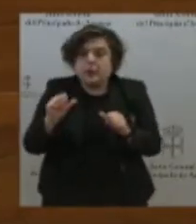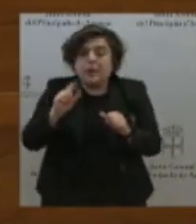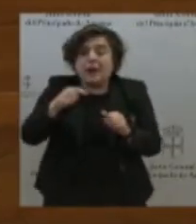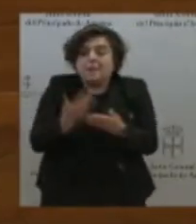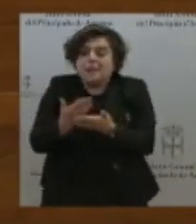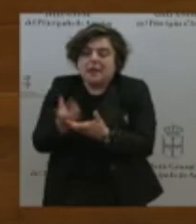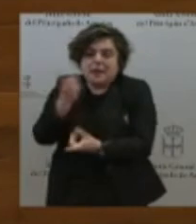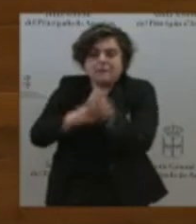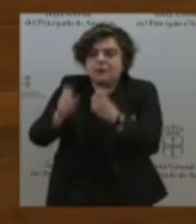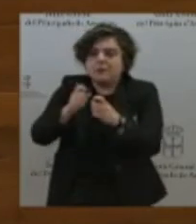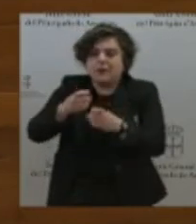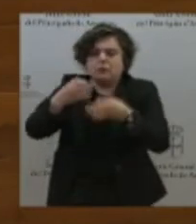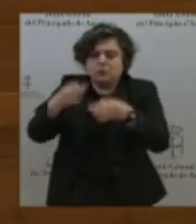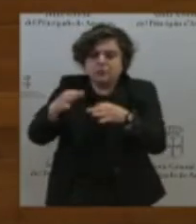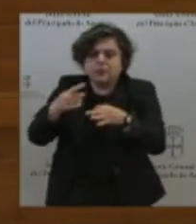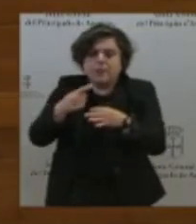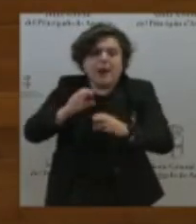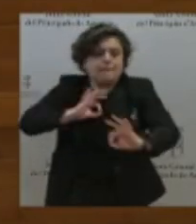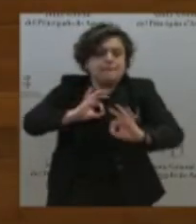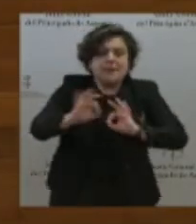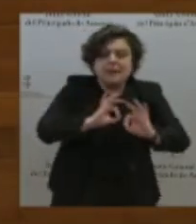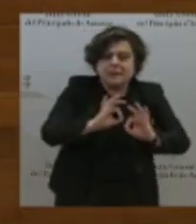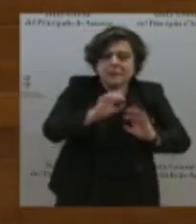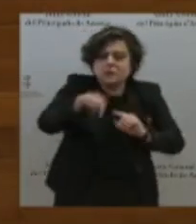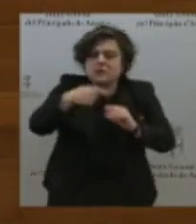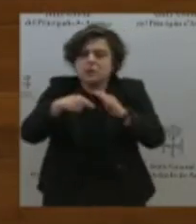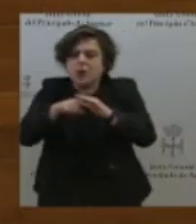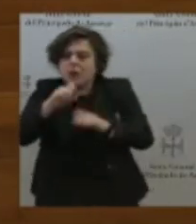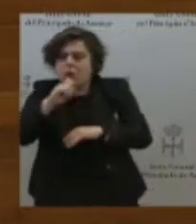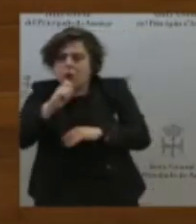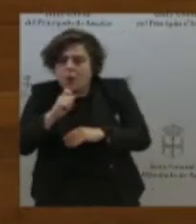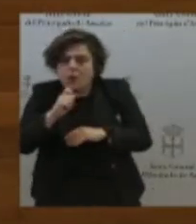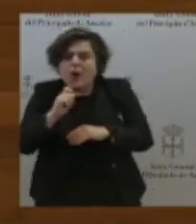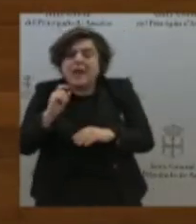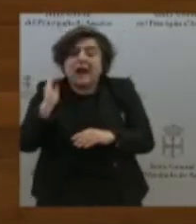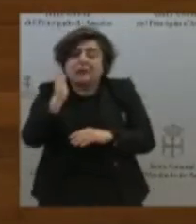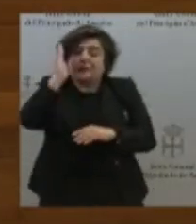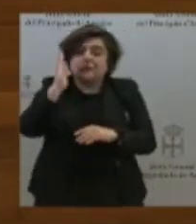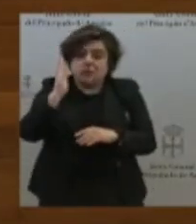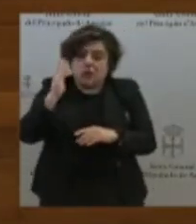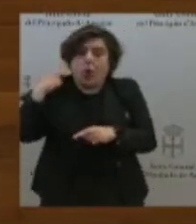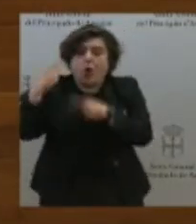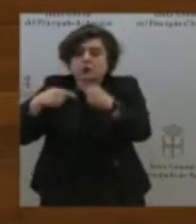la ejecución y las consecuencias de la intervención de la Legión Cóndor en Asturias durante la Guerra Civil.